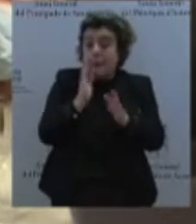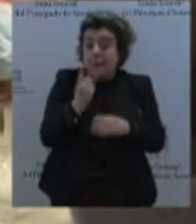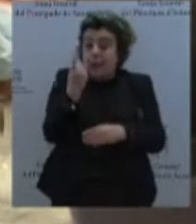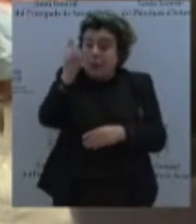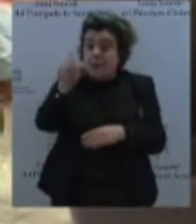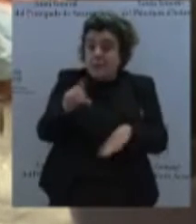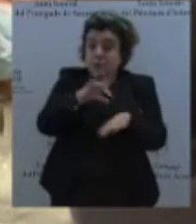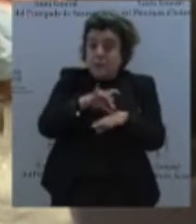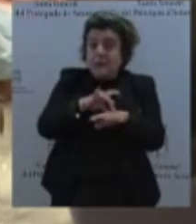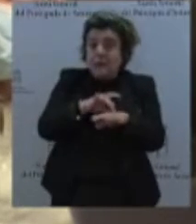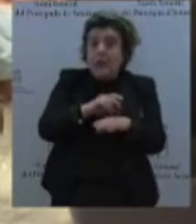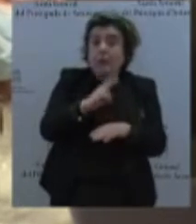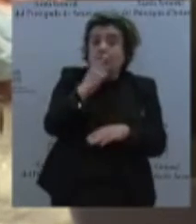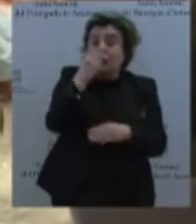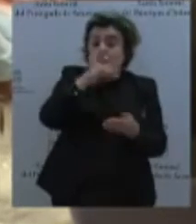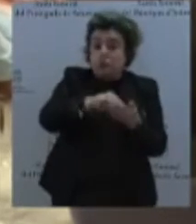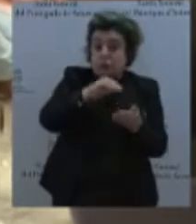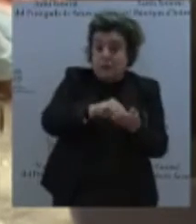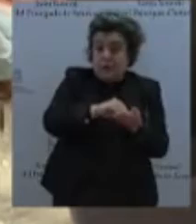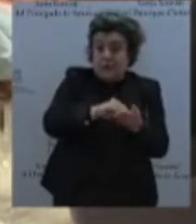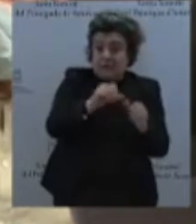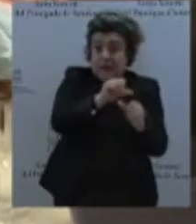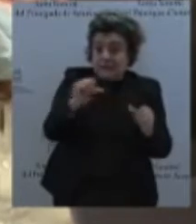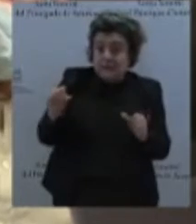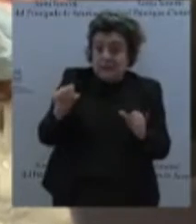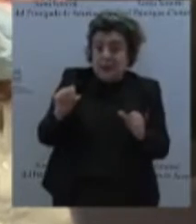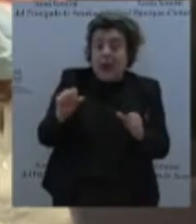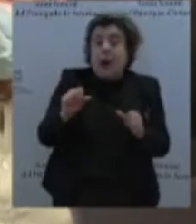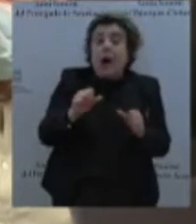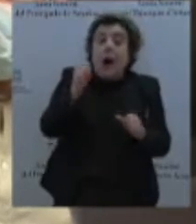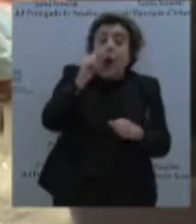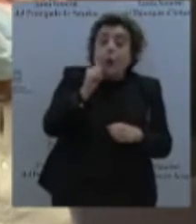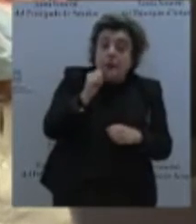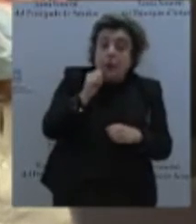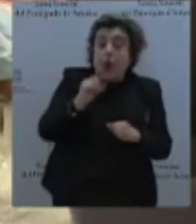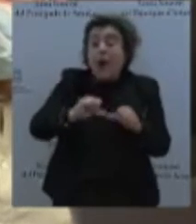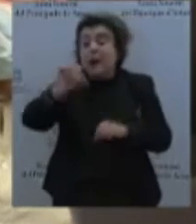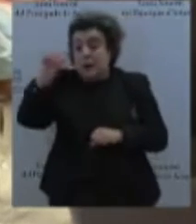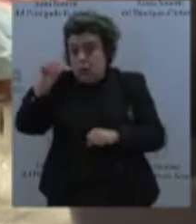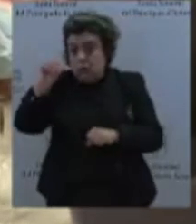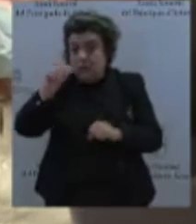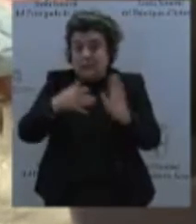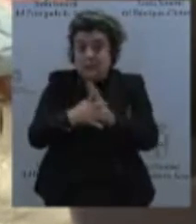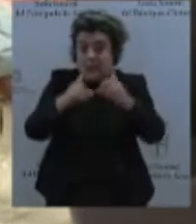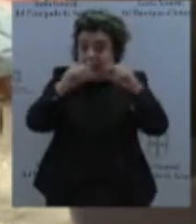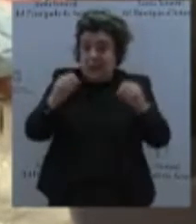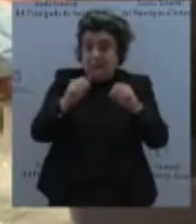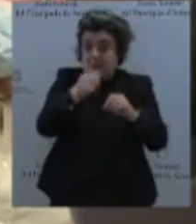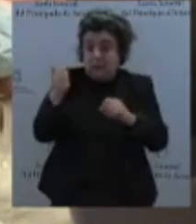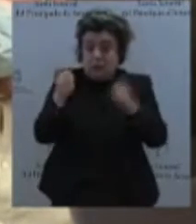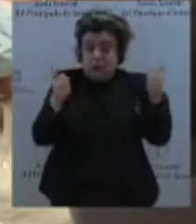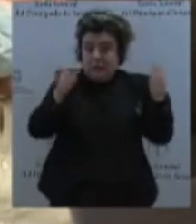Oviedo o bien a Gijón, de manera que no pocos habitantes del Oriente y el Occidente renuncian al servicio o tienen que atender dispositivos